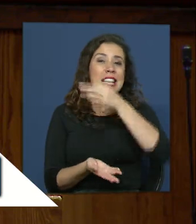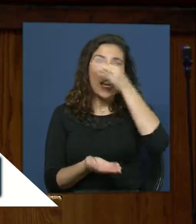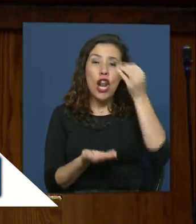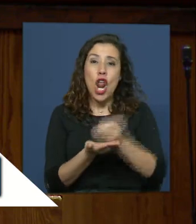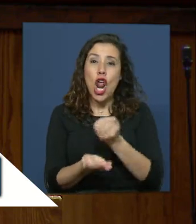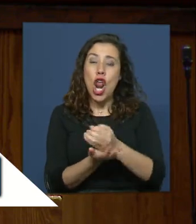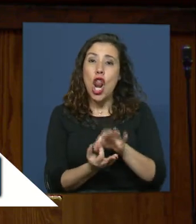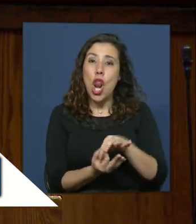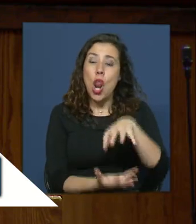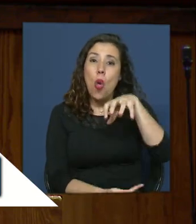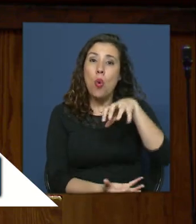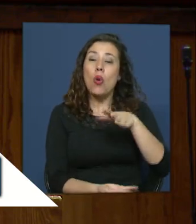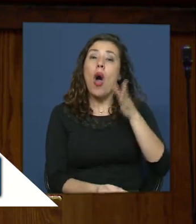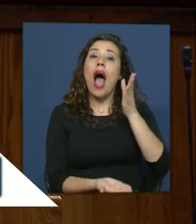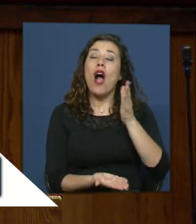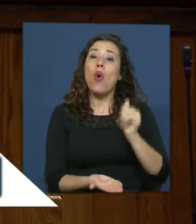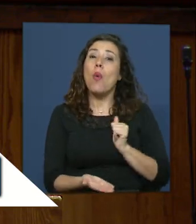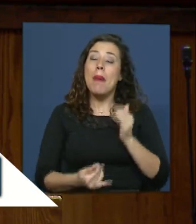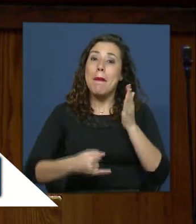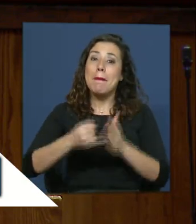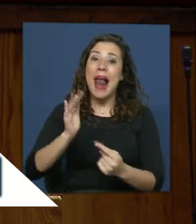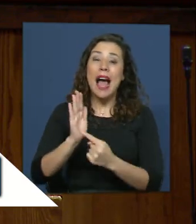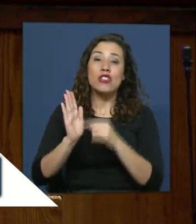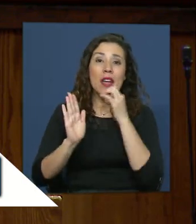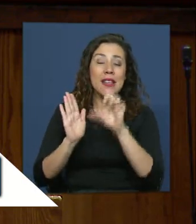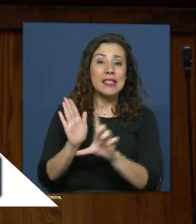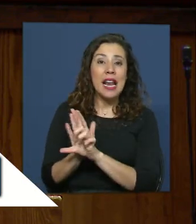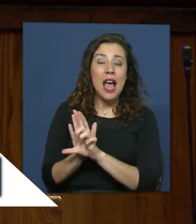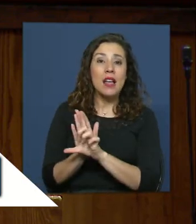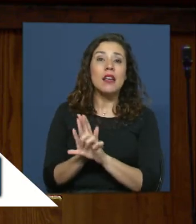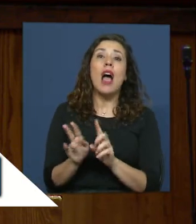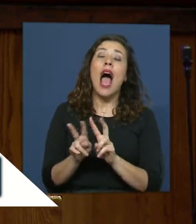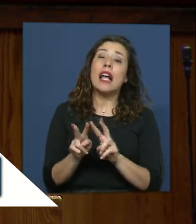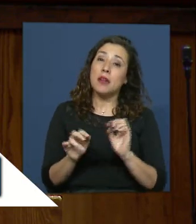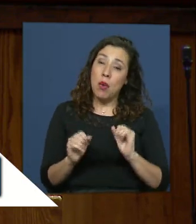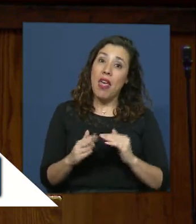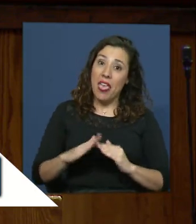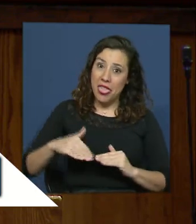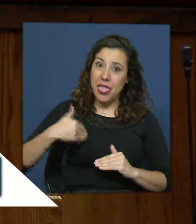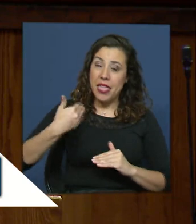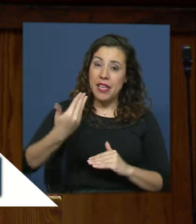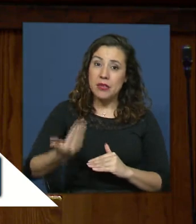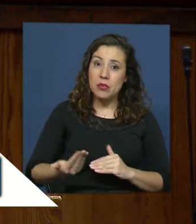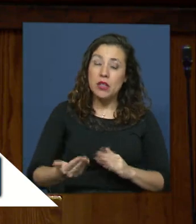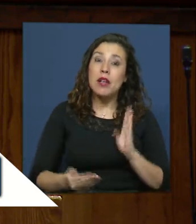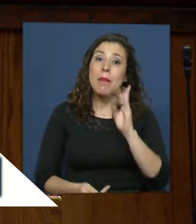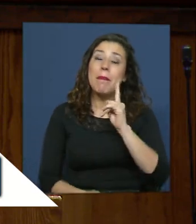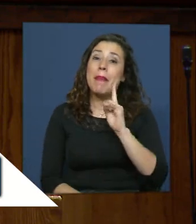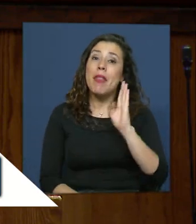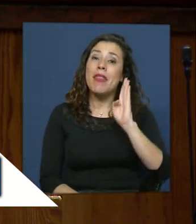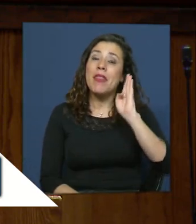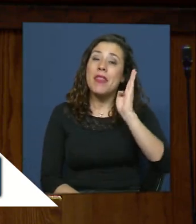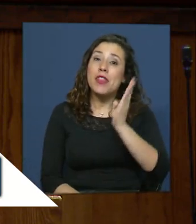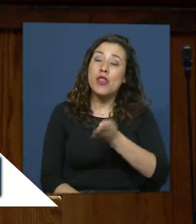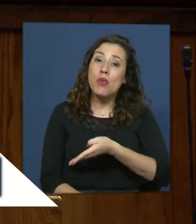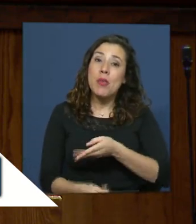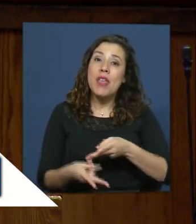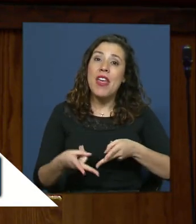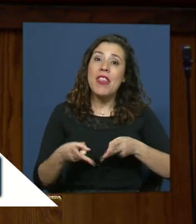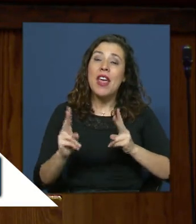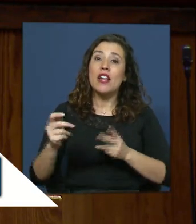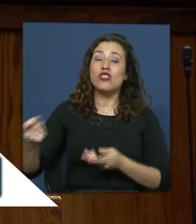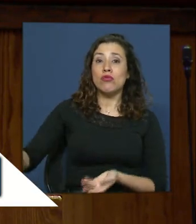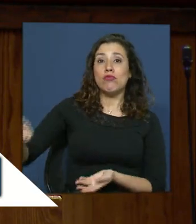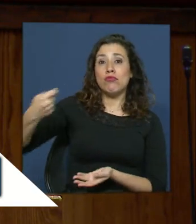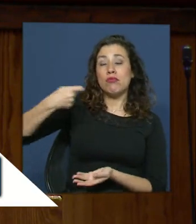lucro dentro del plazo definido por la legislación, a hacerlo con posterioridad, suspendiendo el derecho a